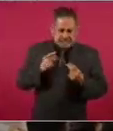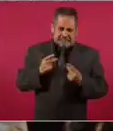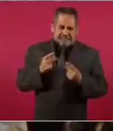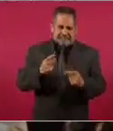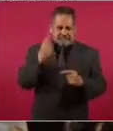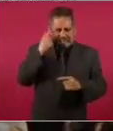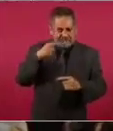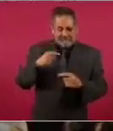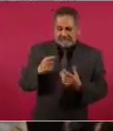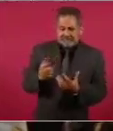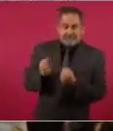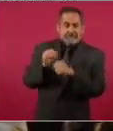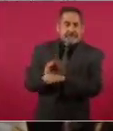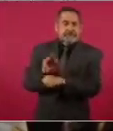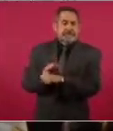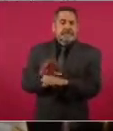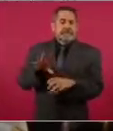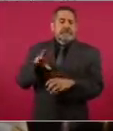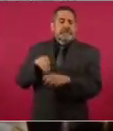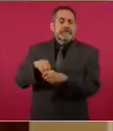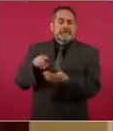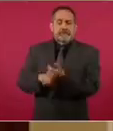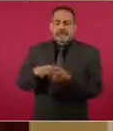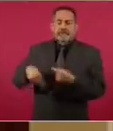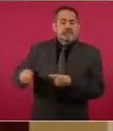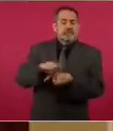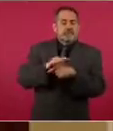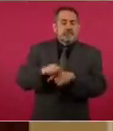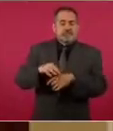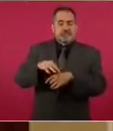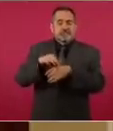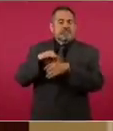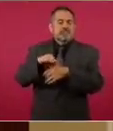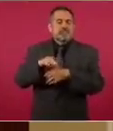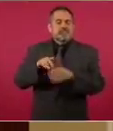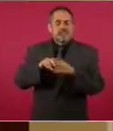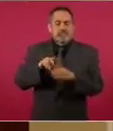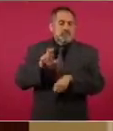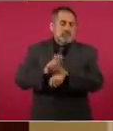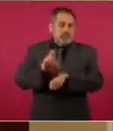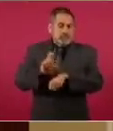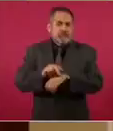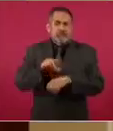para salvaguardar la producción de carne de ave y huevo.